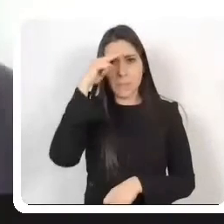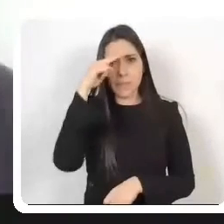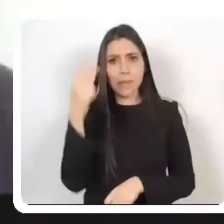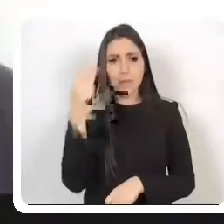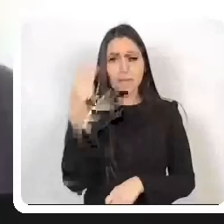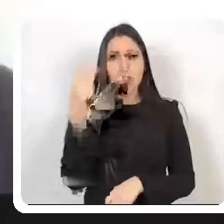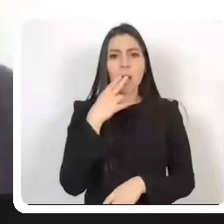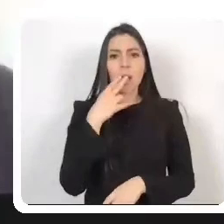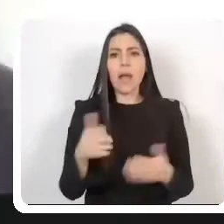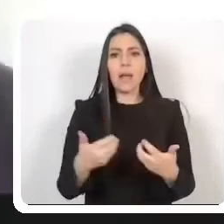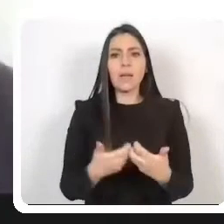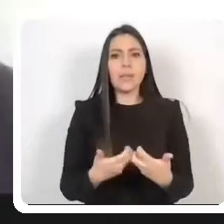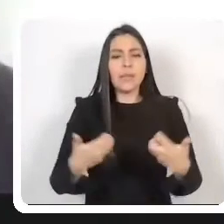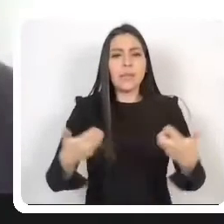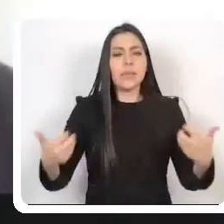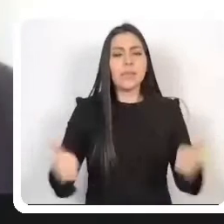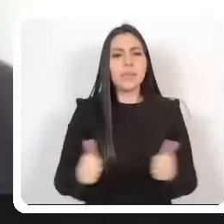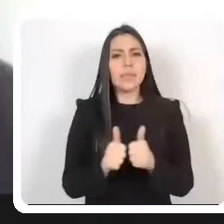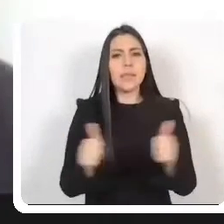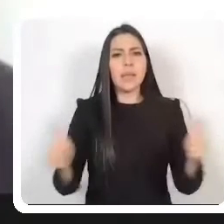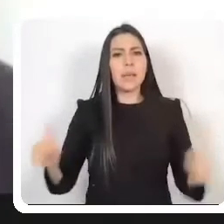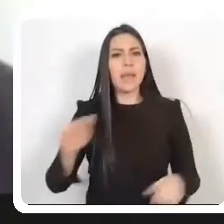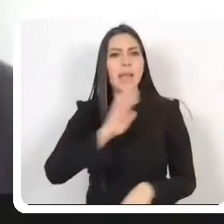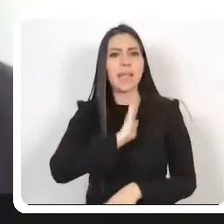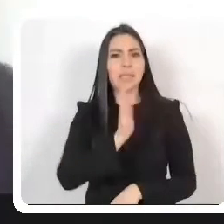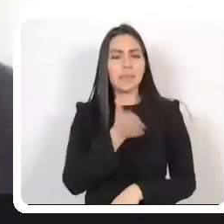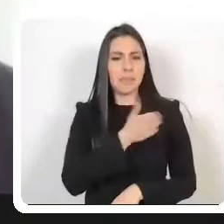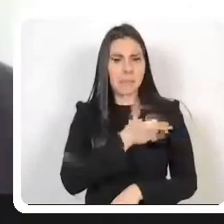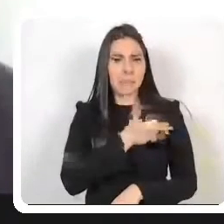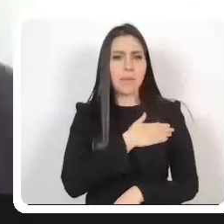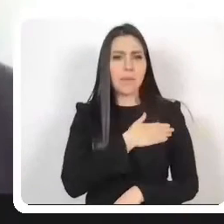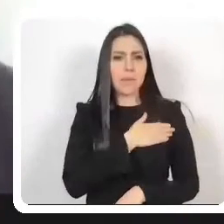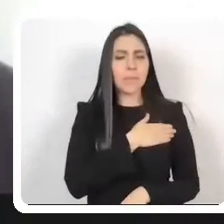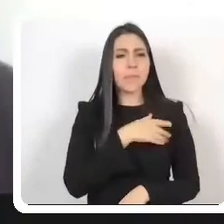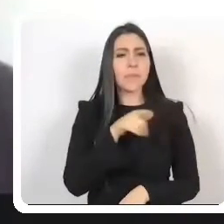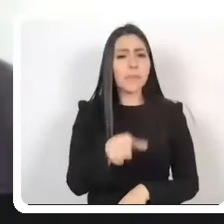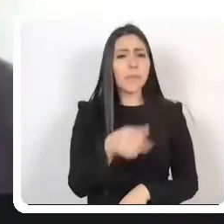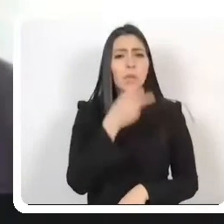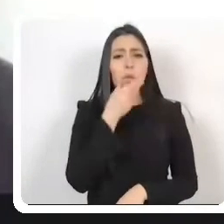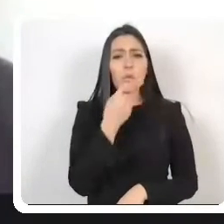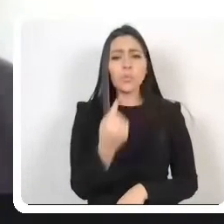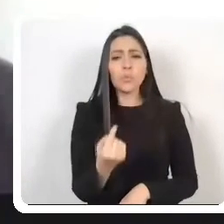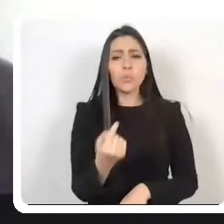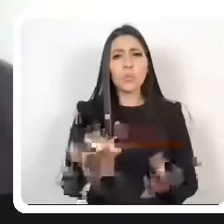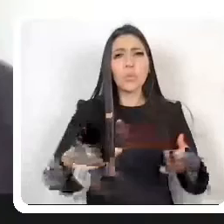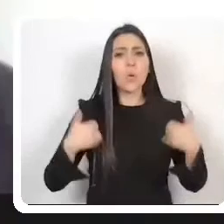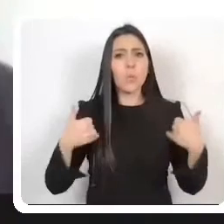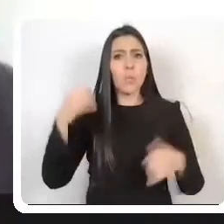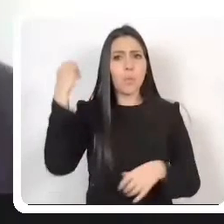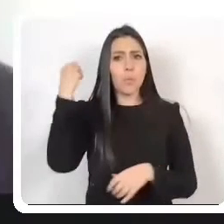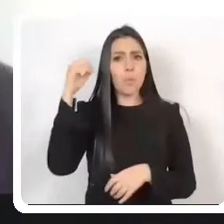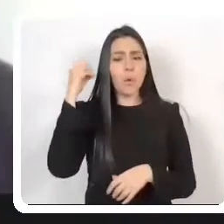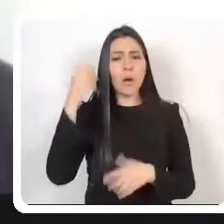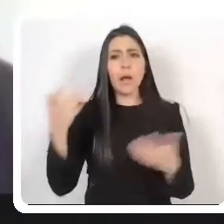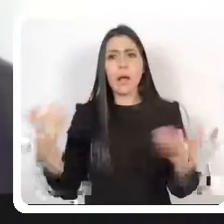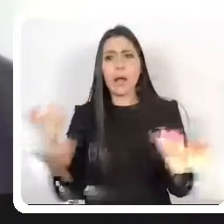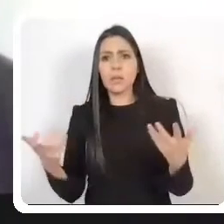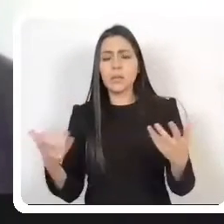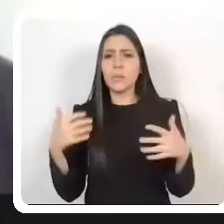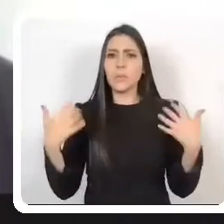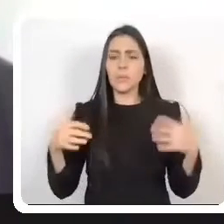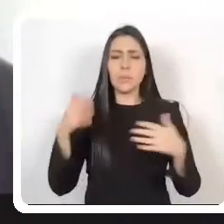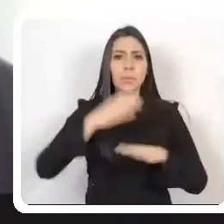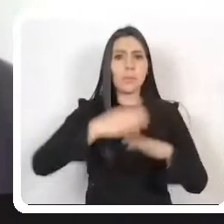España. La trayectoria del joven oaxaqueño fue de lo más sobresaliente, debido